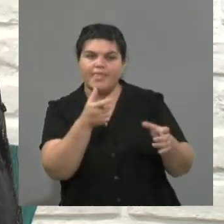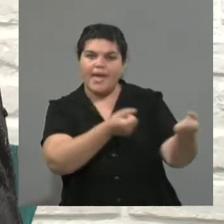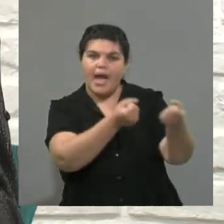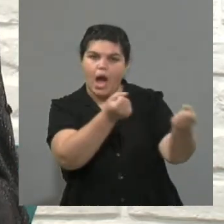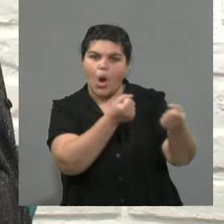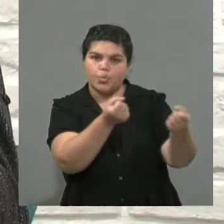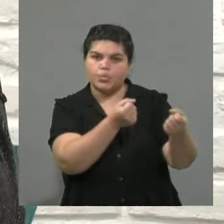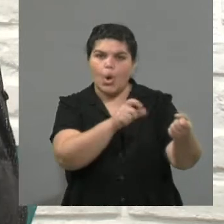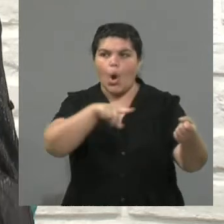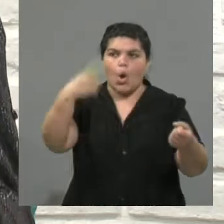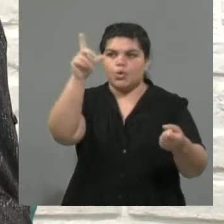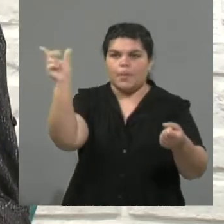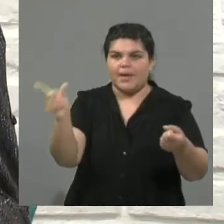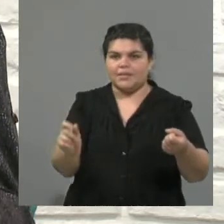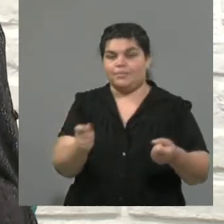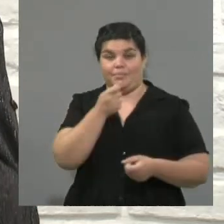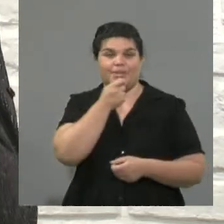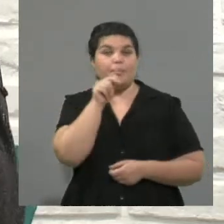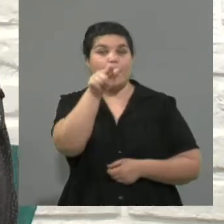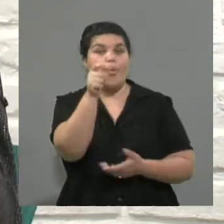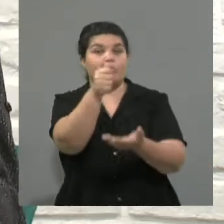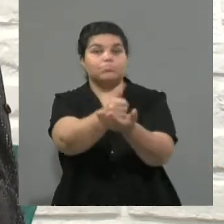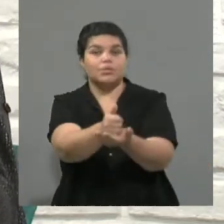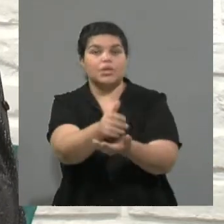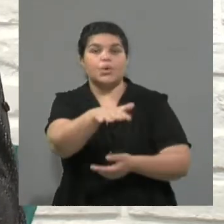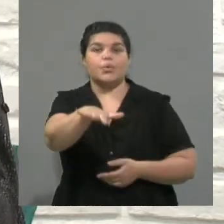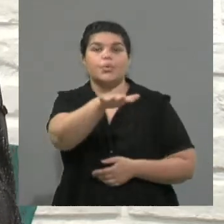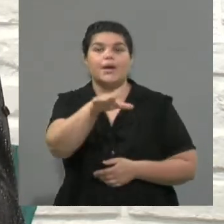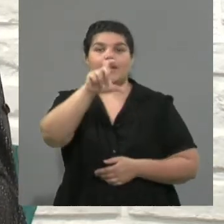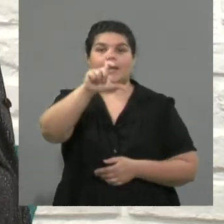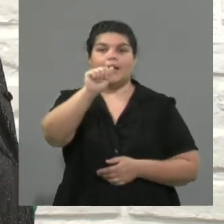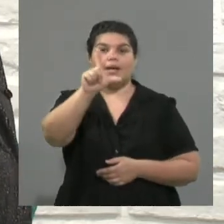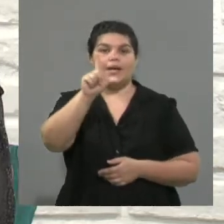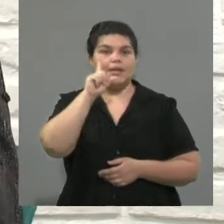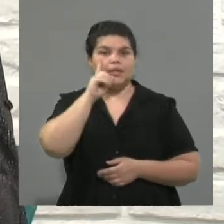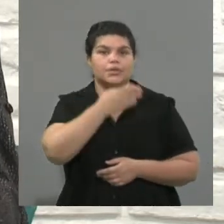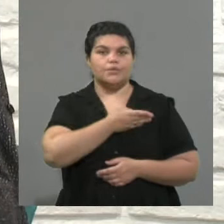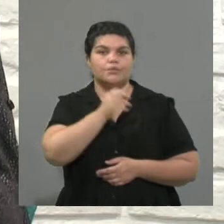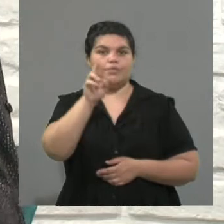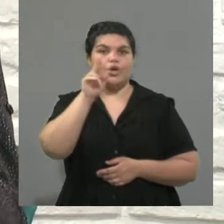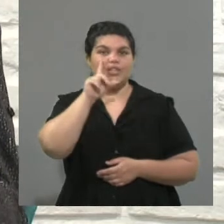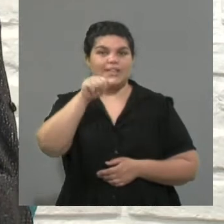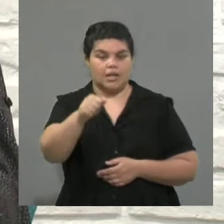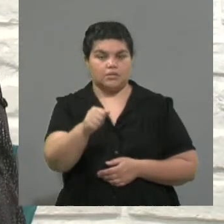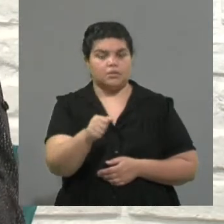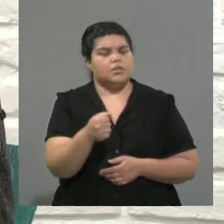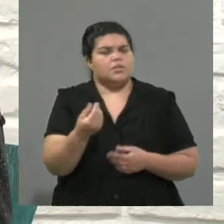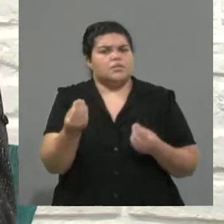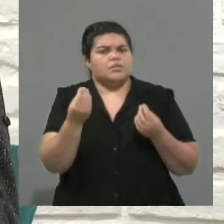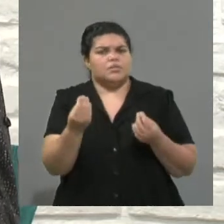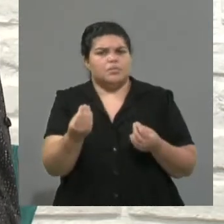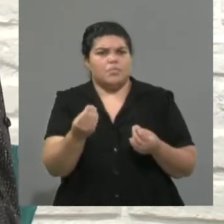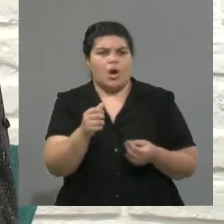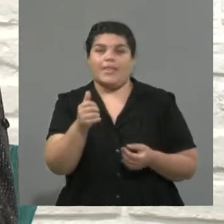otros países? Usted está ahora en California, por ejemplo. Allá los autos en California, ¿van con una RTO como quieren hacer